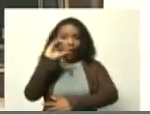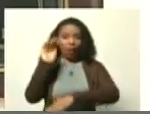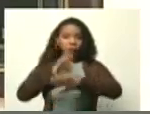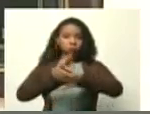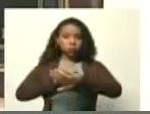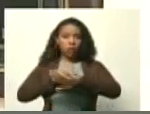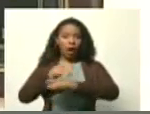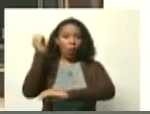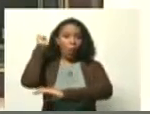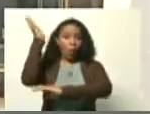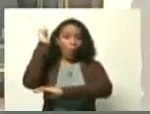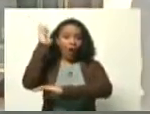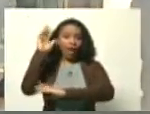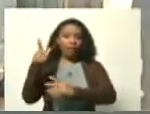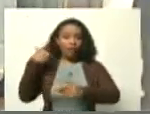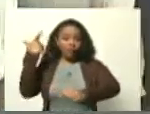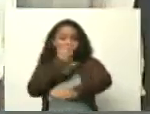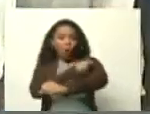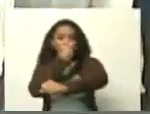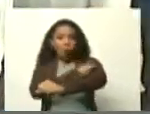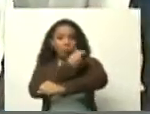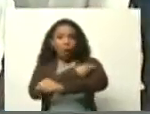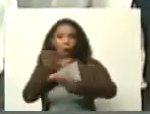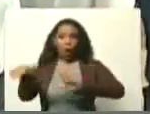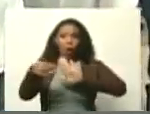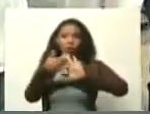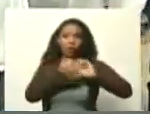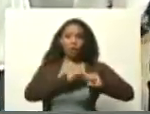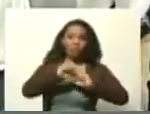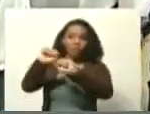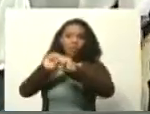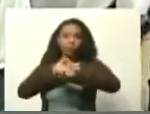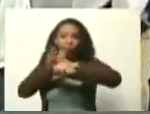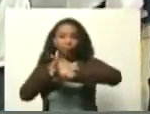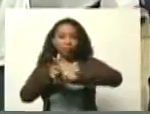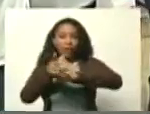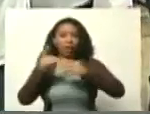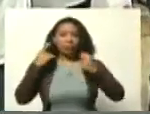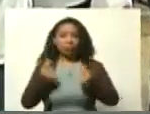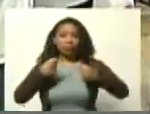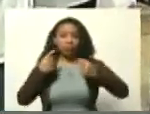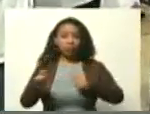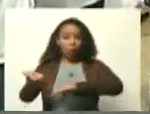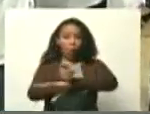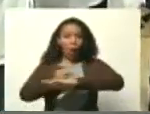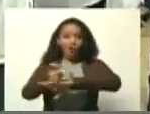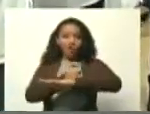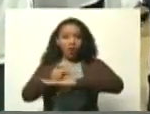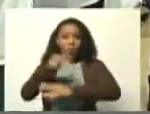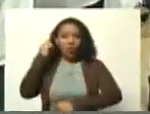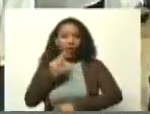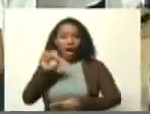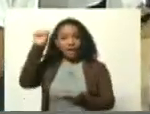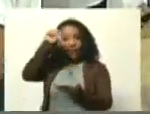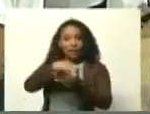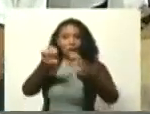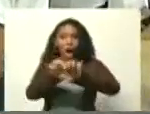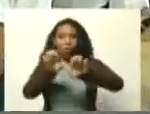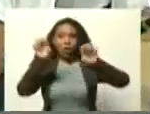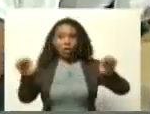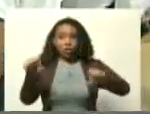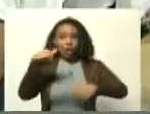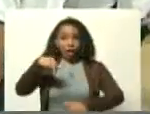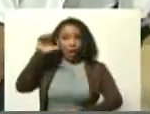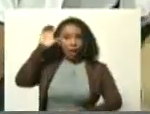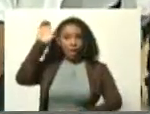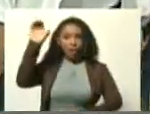de la jornada de vacunación contra la COVID-19 que ha activado el gobierno bolivariano en centros educativos del